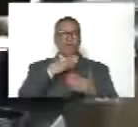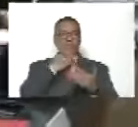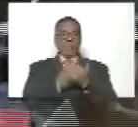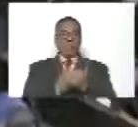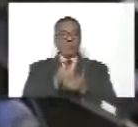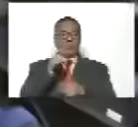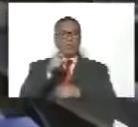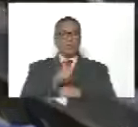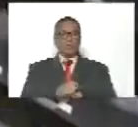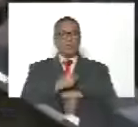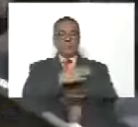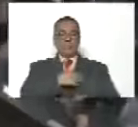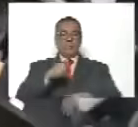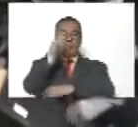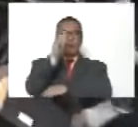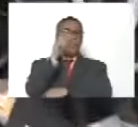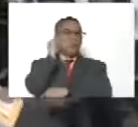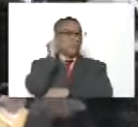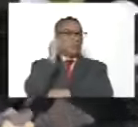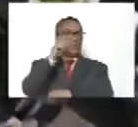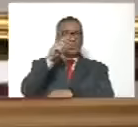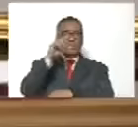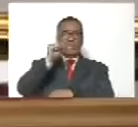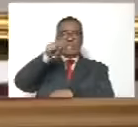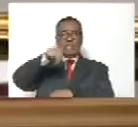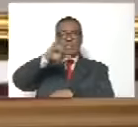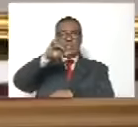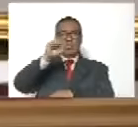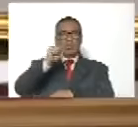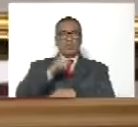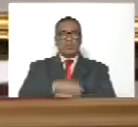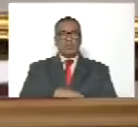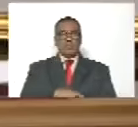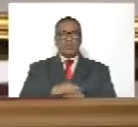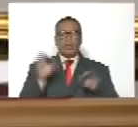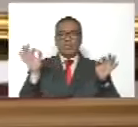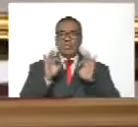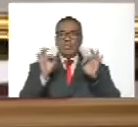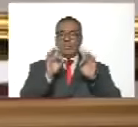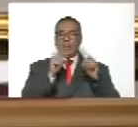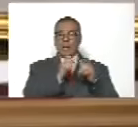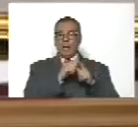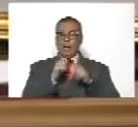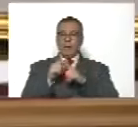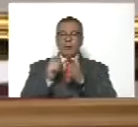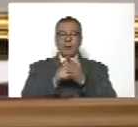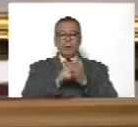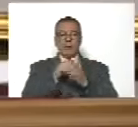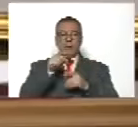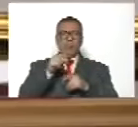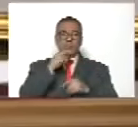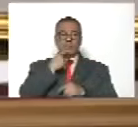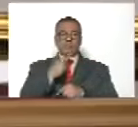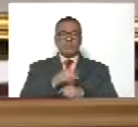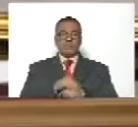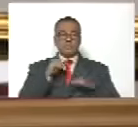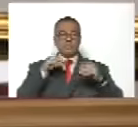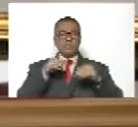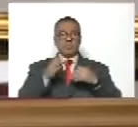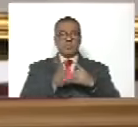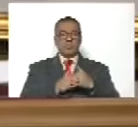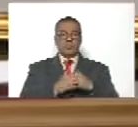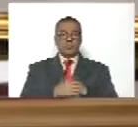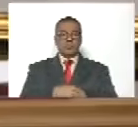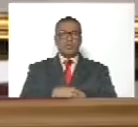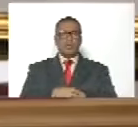Muchísimas gracias, querida diputada Tania Díaz. Nadie más ha anotado el derecho de palabra. Se va a